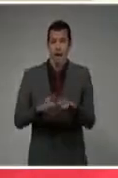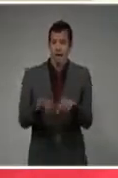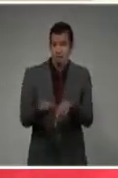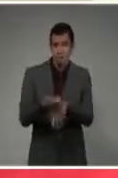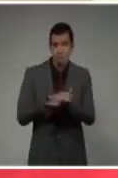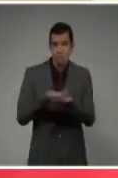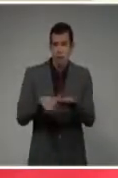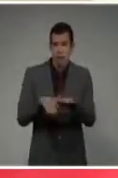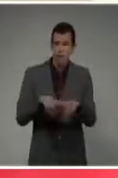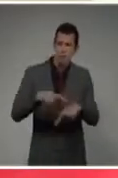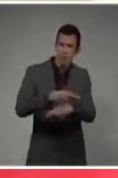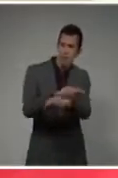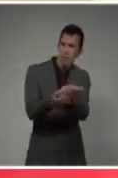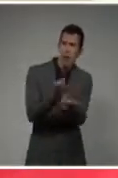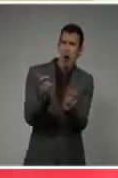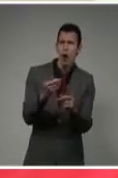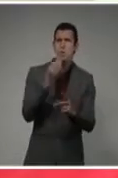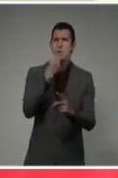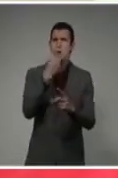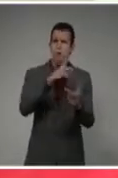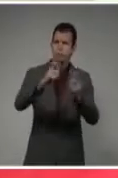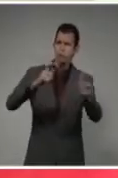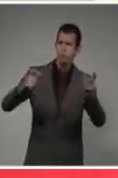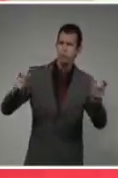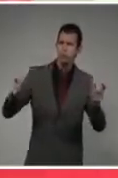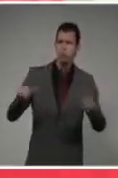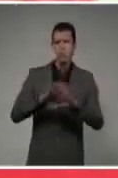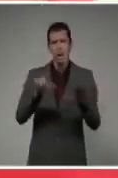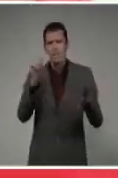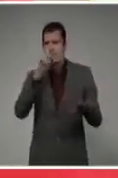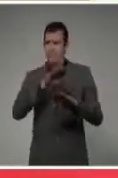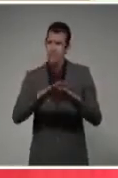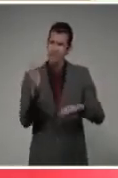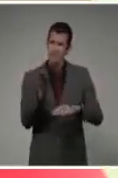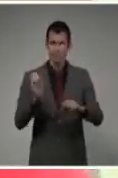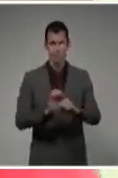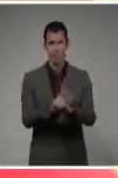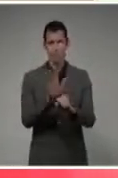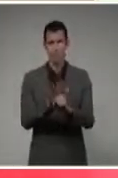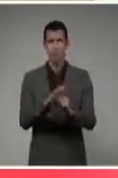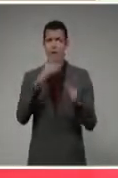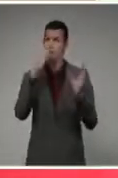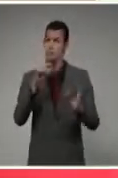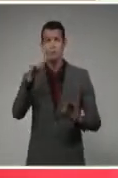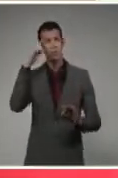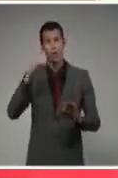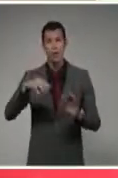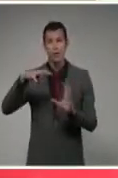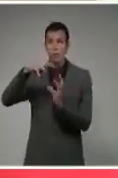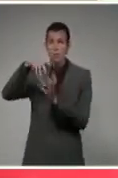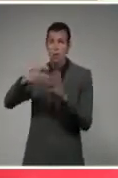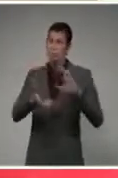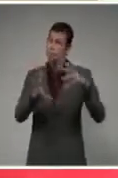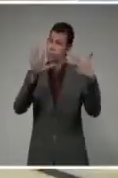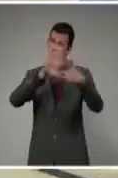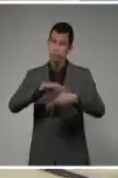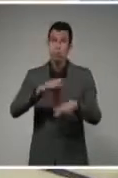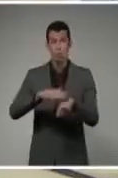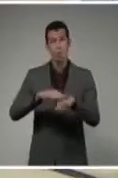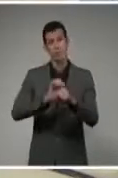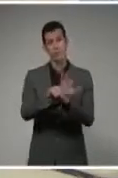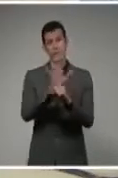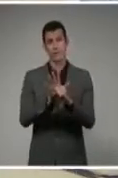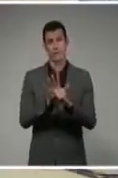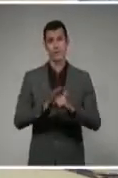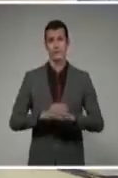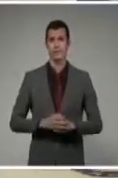y a ver si se acaba la enfermedad esta, porque esta enfermedad, bueno, todo el mundo sabe que ha virado el mundo este al revés.